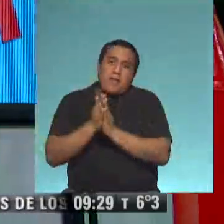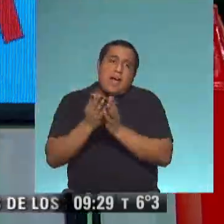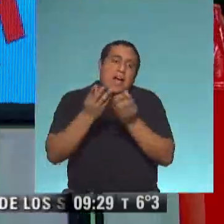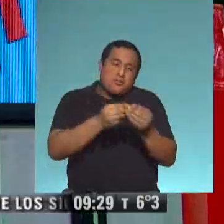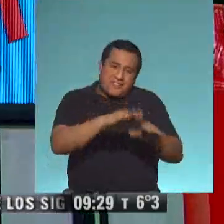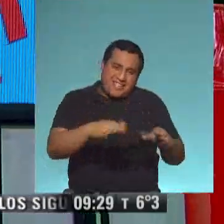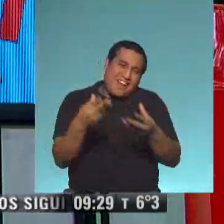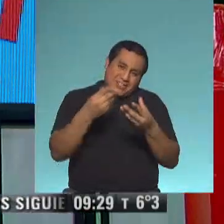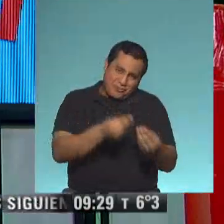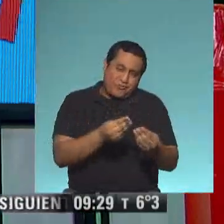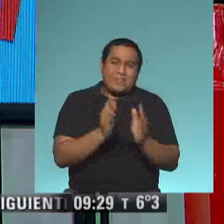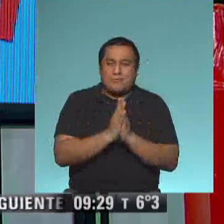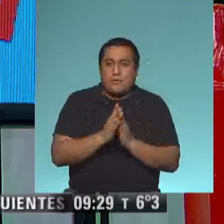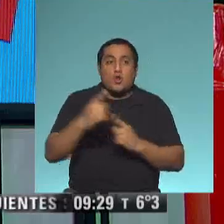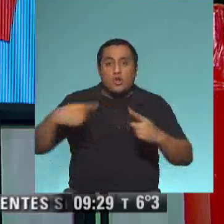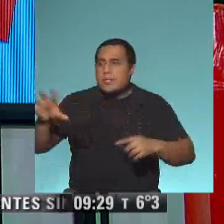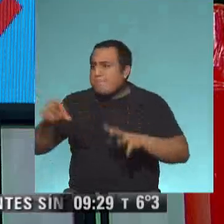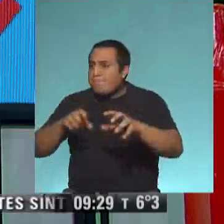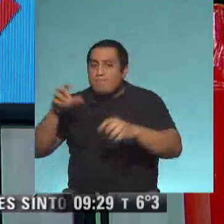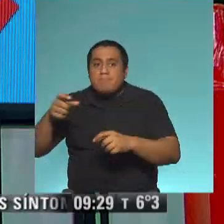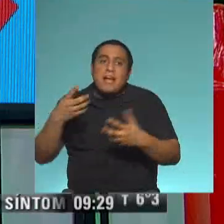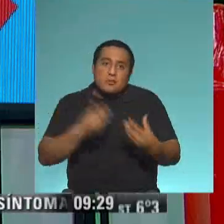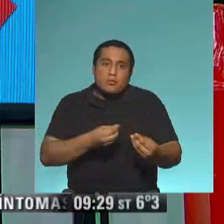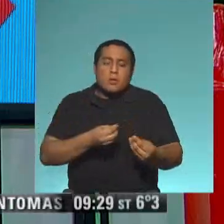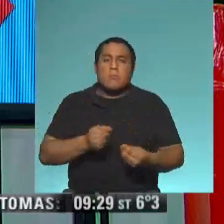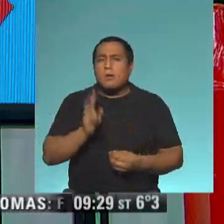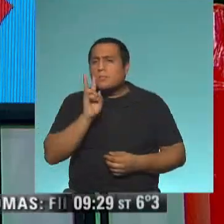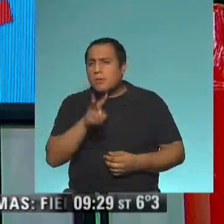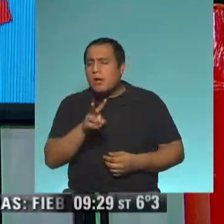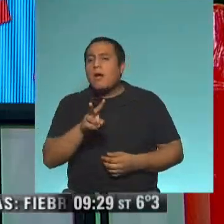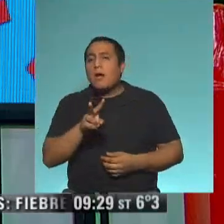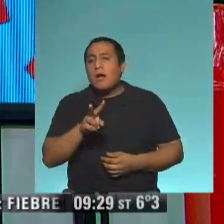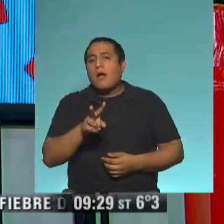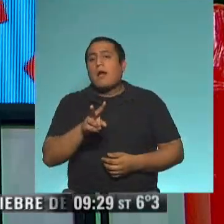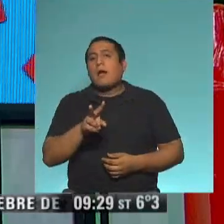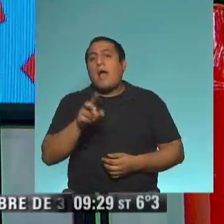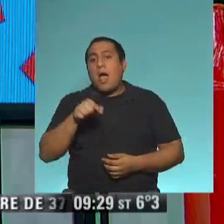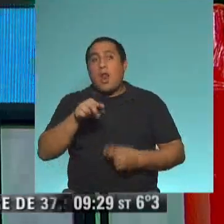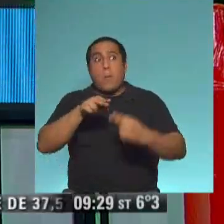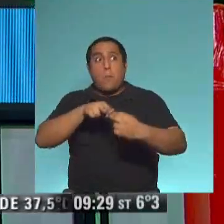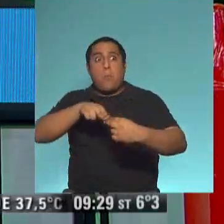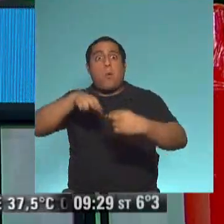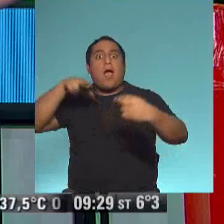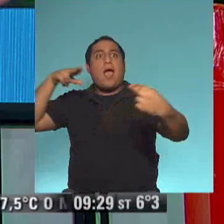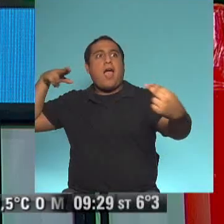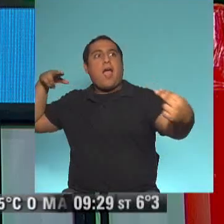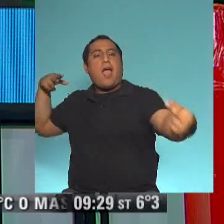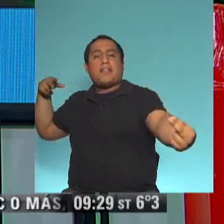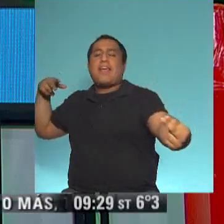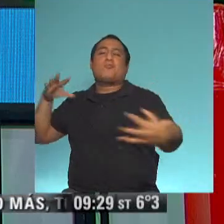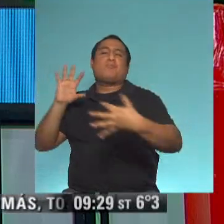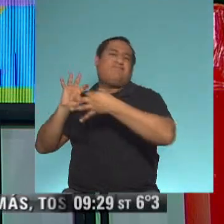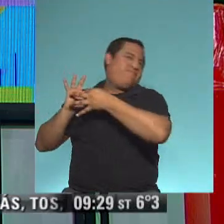los ayuden a los chicos y chicas, que los busquen por ahí. ¿Y qué veo que viene, Solcito? Y bueno, vamos a hacer un puente con todos los argentinos y